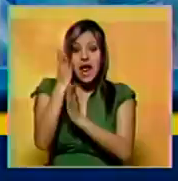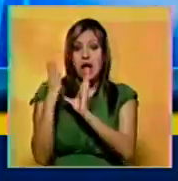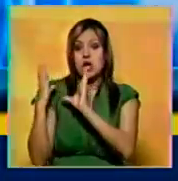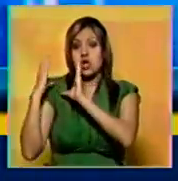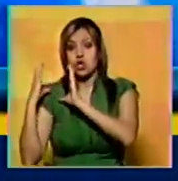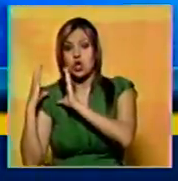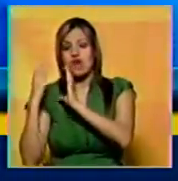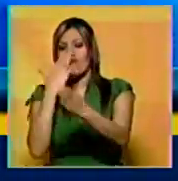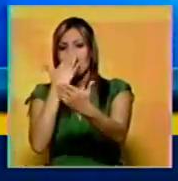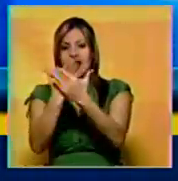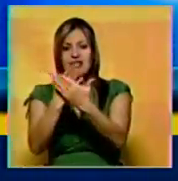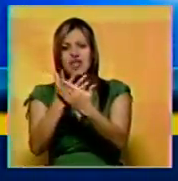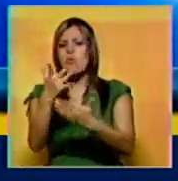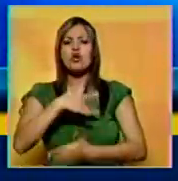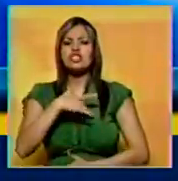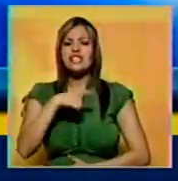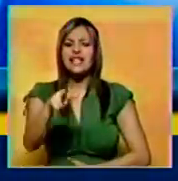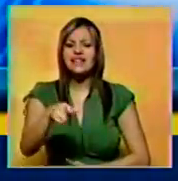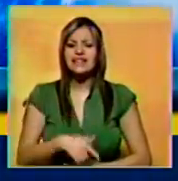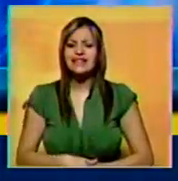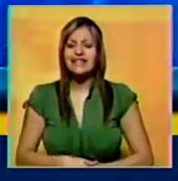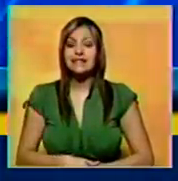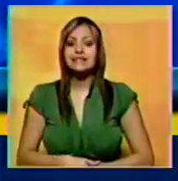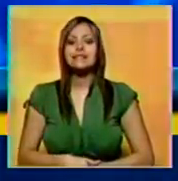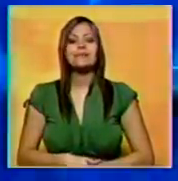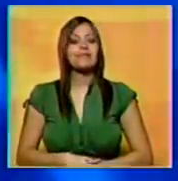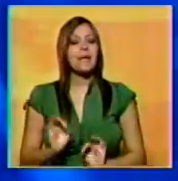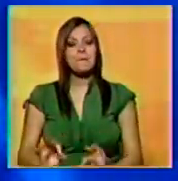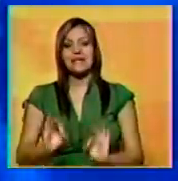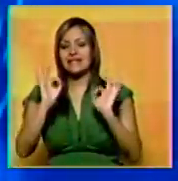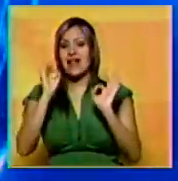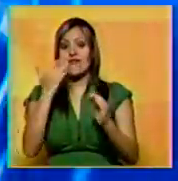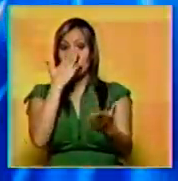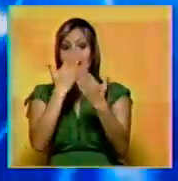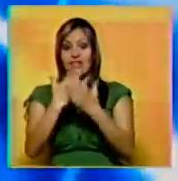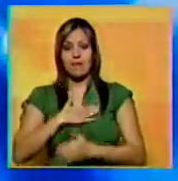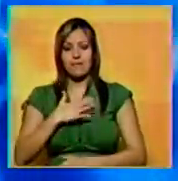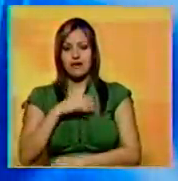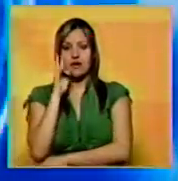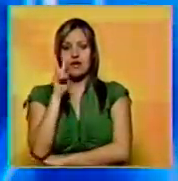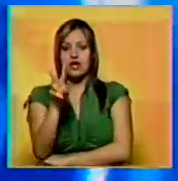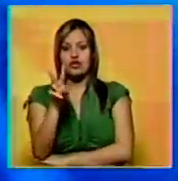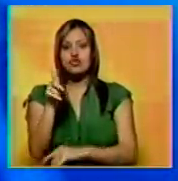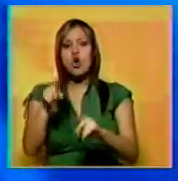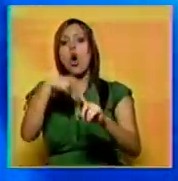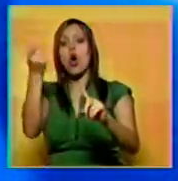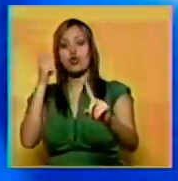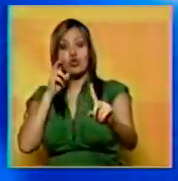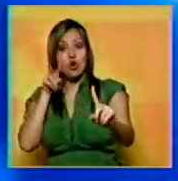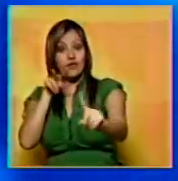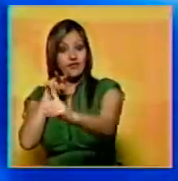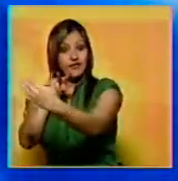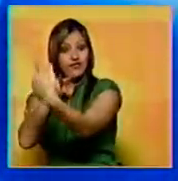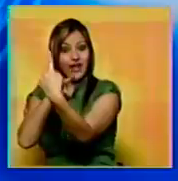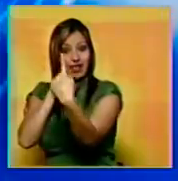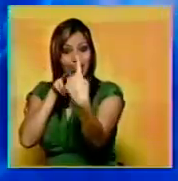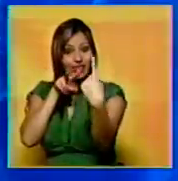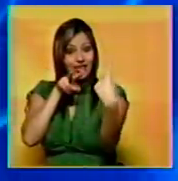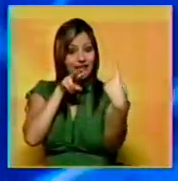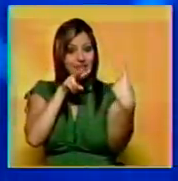ahí frente al altar Bueno particularmente cuando pasó por frente yo estaba del otro lado y cuando ya pasó por el frente